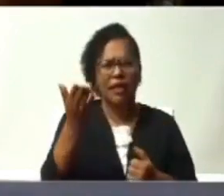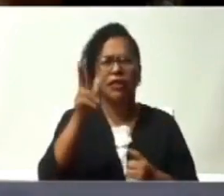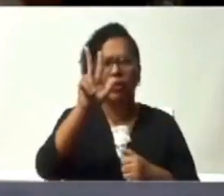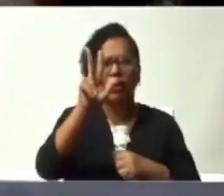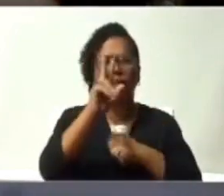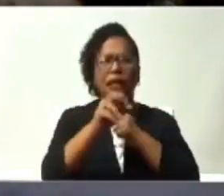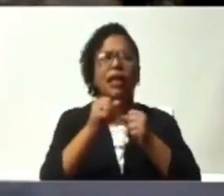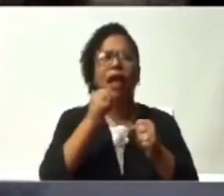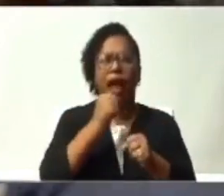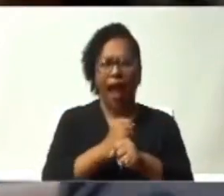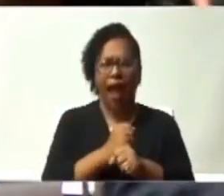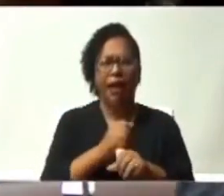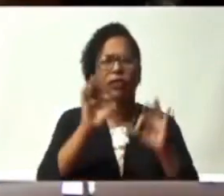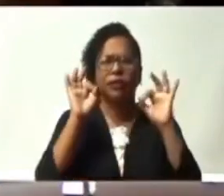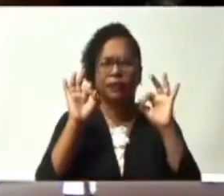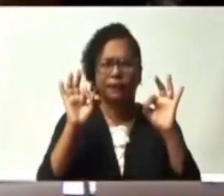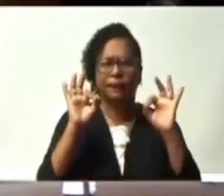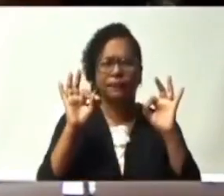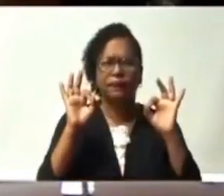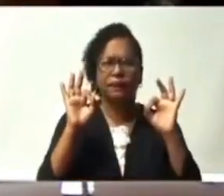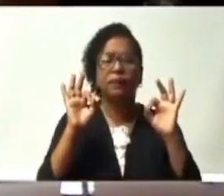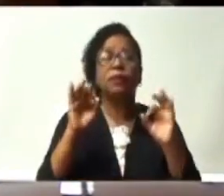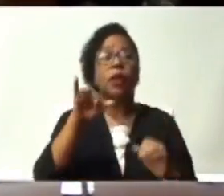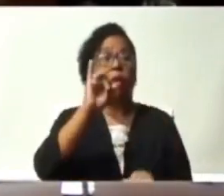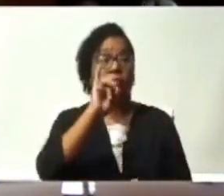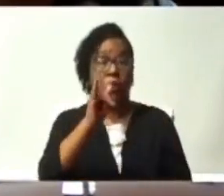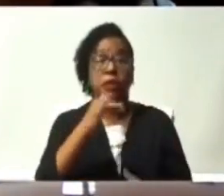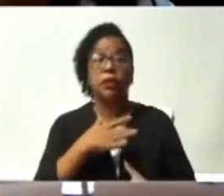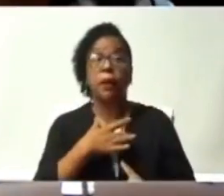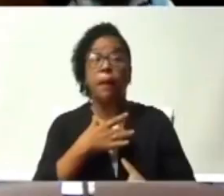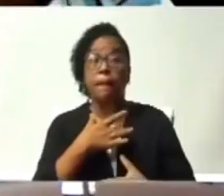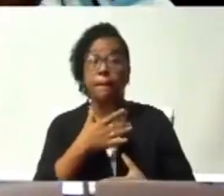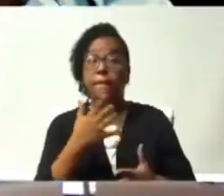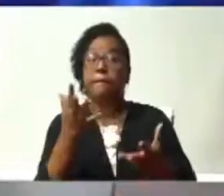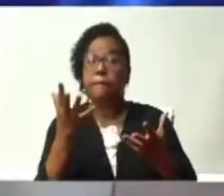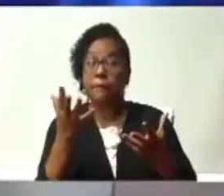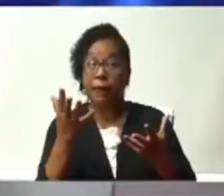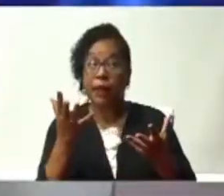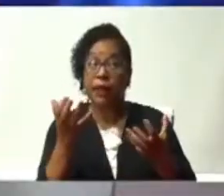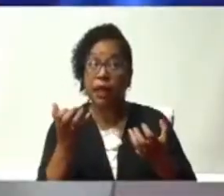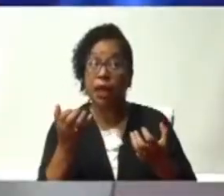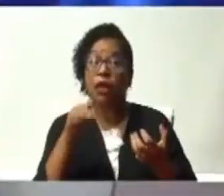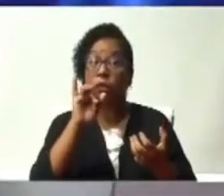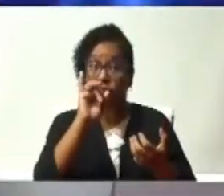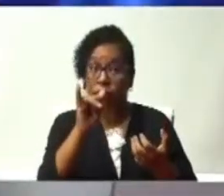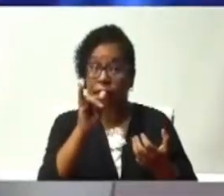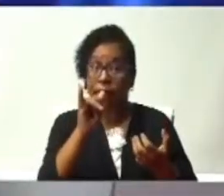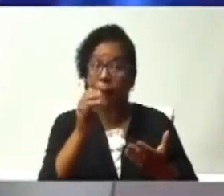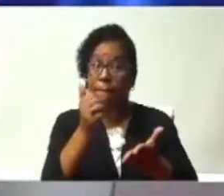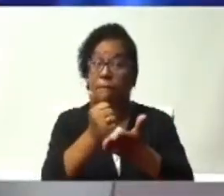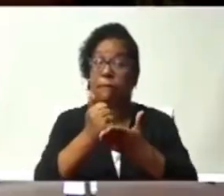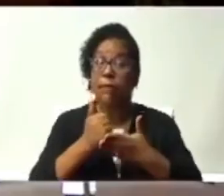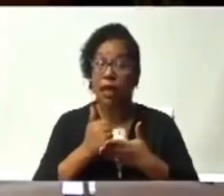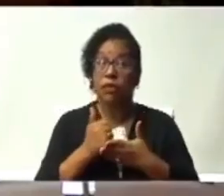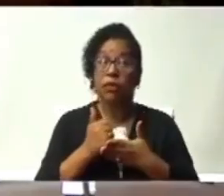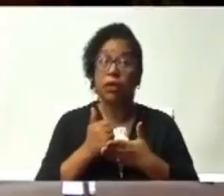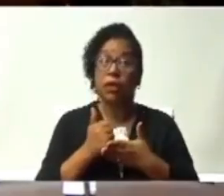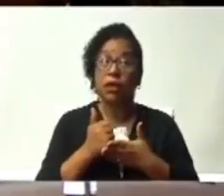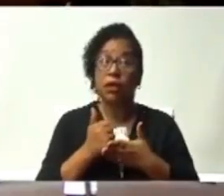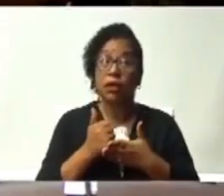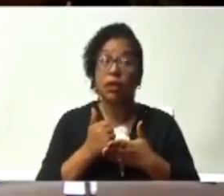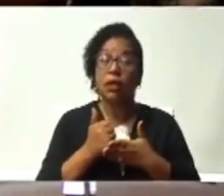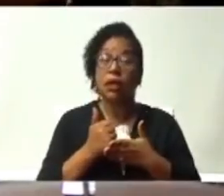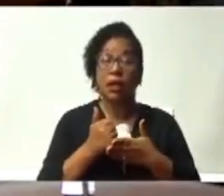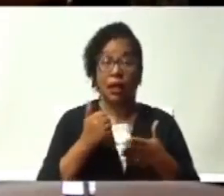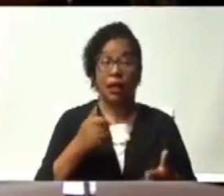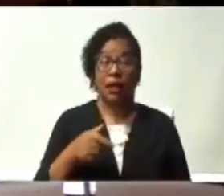3 años con mucha eficiencia por y mucha capacidad. Por eso me gustaría que estando entonces, yo al frente me ayudara. Me gustaría que usted me deje